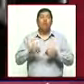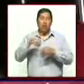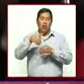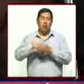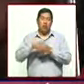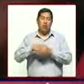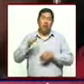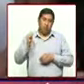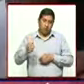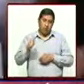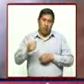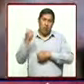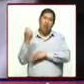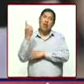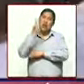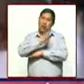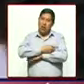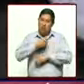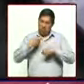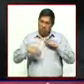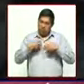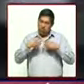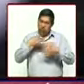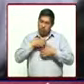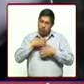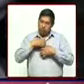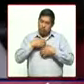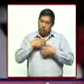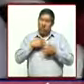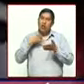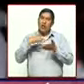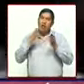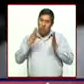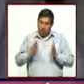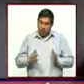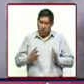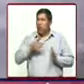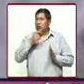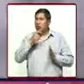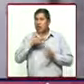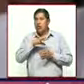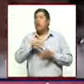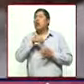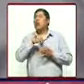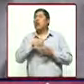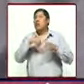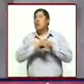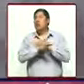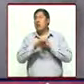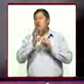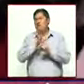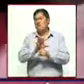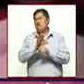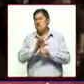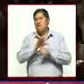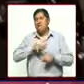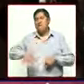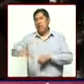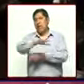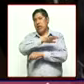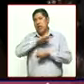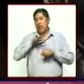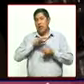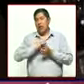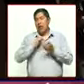de jueces tras una jornada tensa con protestas de funcionarios y estudiantes, quienes incluso ingresaron por la fuerza al recinto.